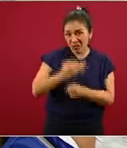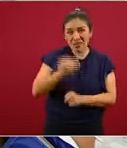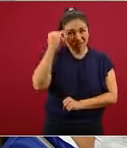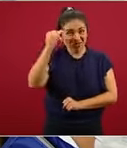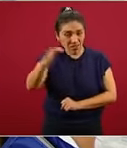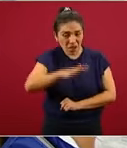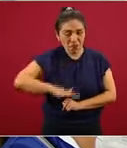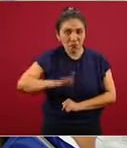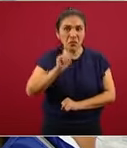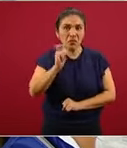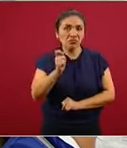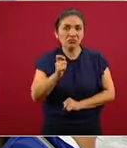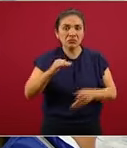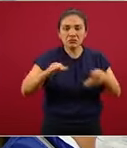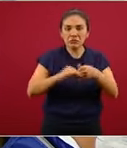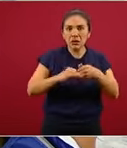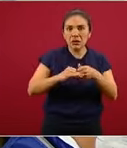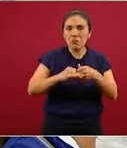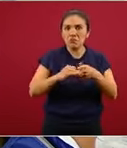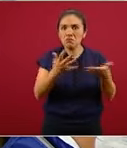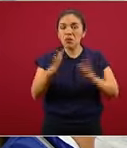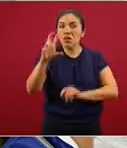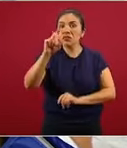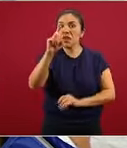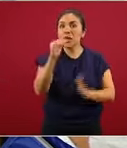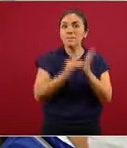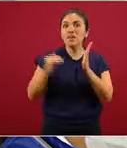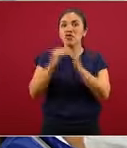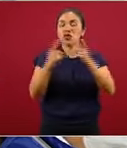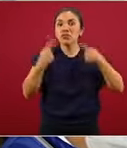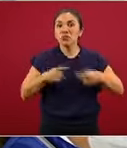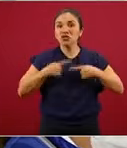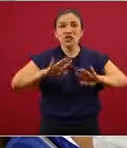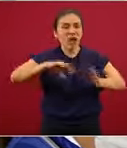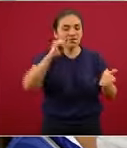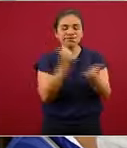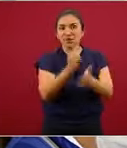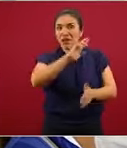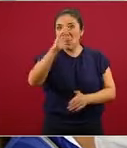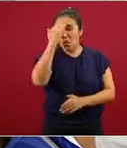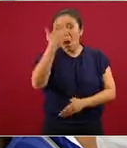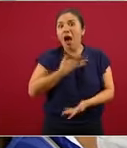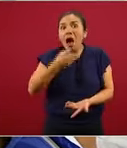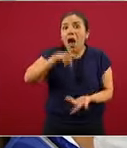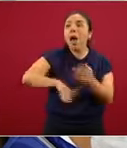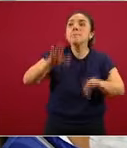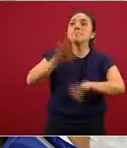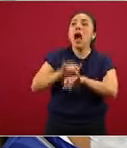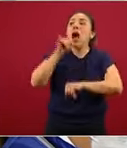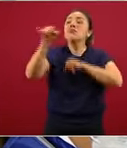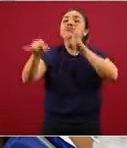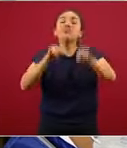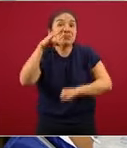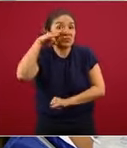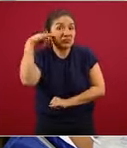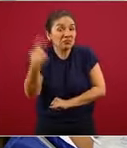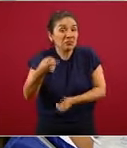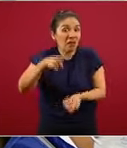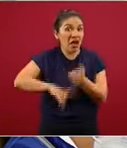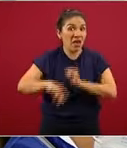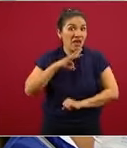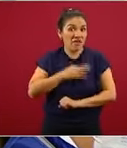estamos llegando a 30 millones de casos reconocidos, porque puede haber muchísimos más, de